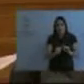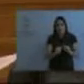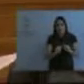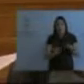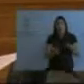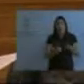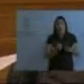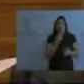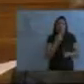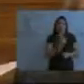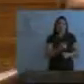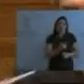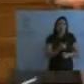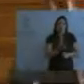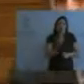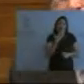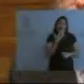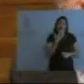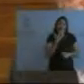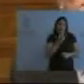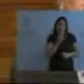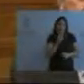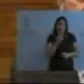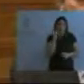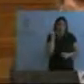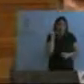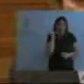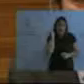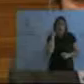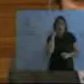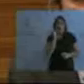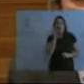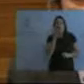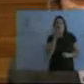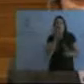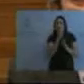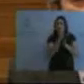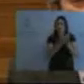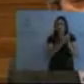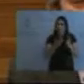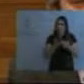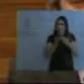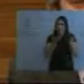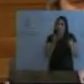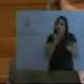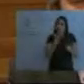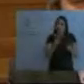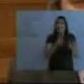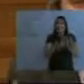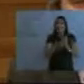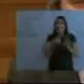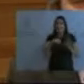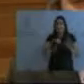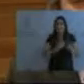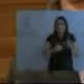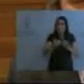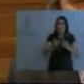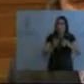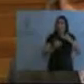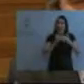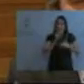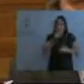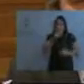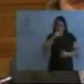le anticipo que si las quitan, si ponen, mejor dicho, esas bonificaciones fiscales, conseguiríamos un importante avance en nuestra comunidad